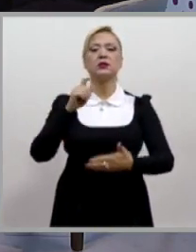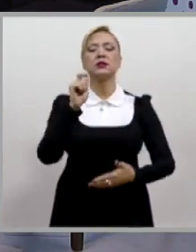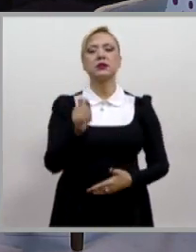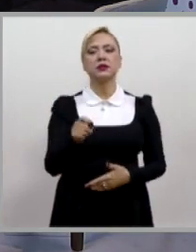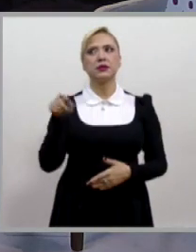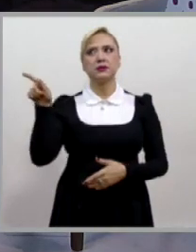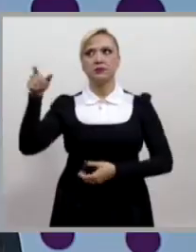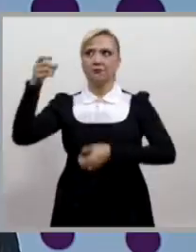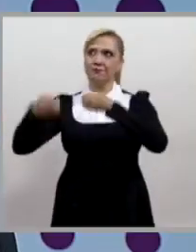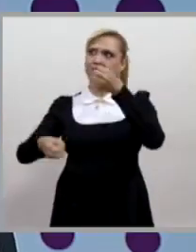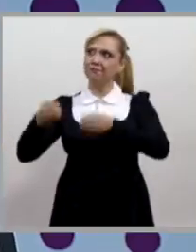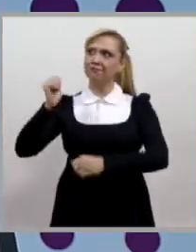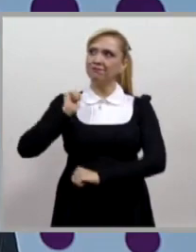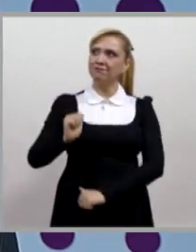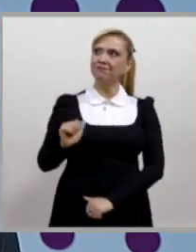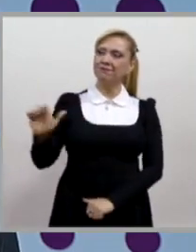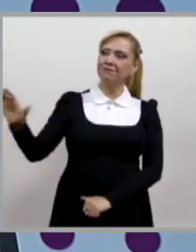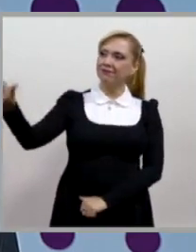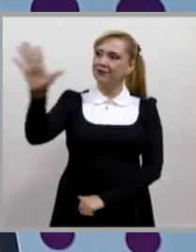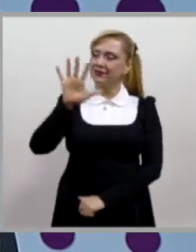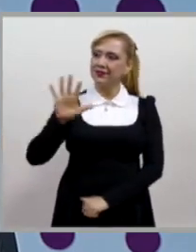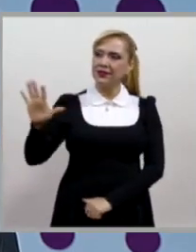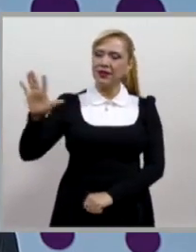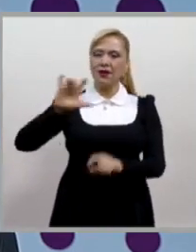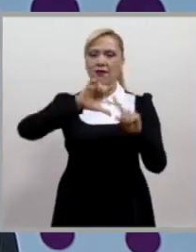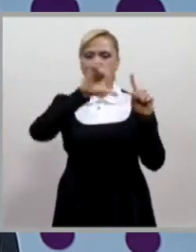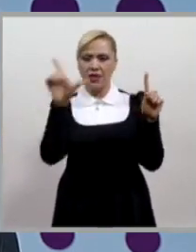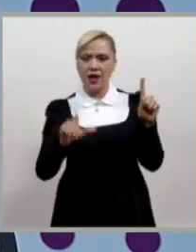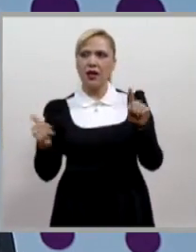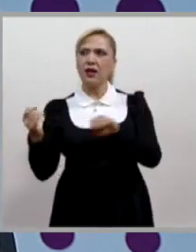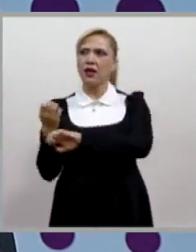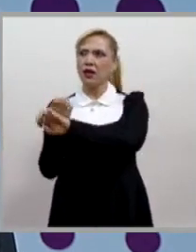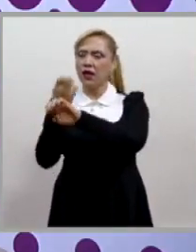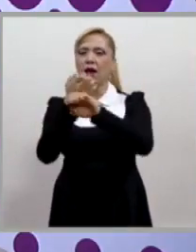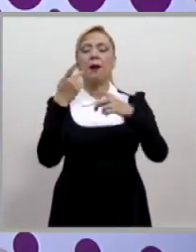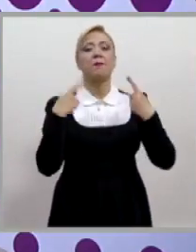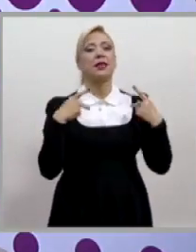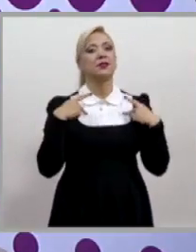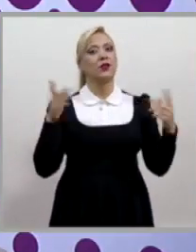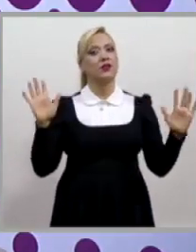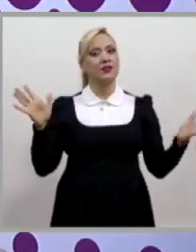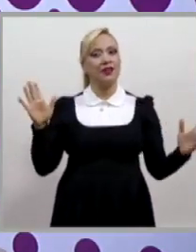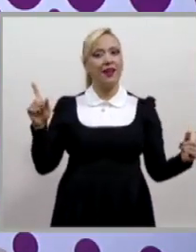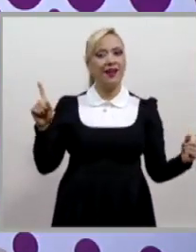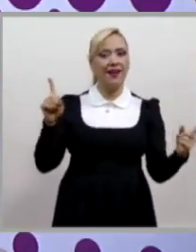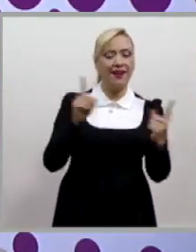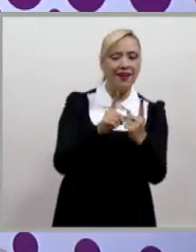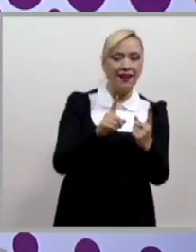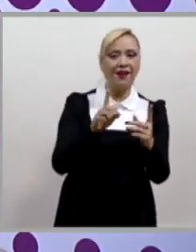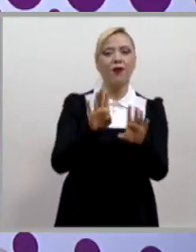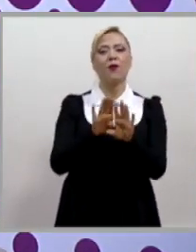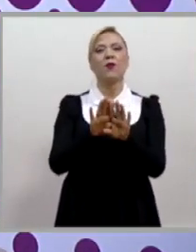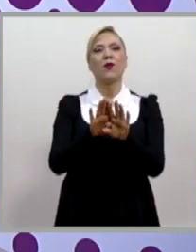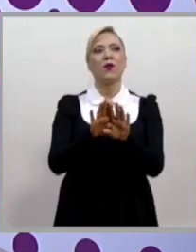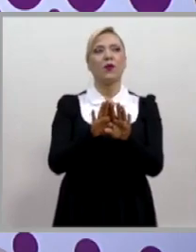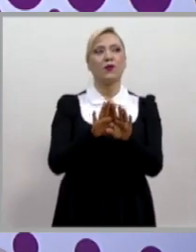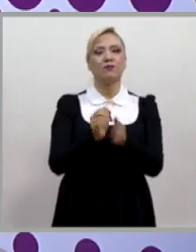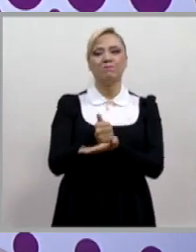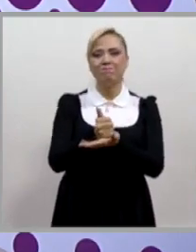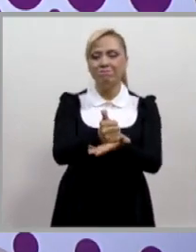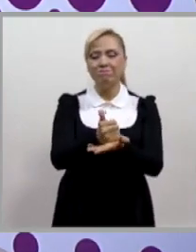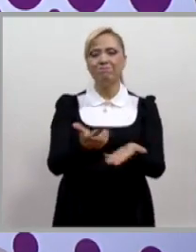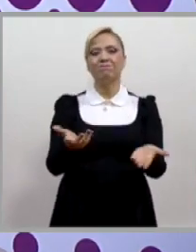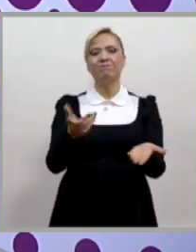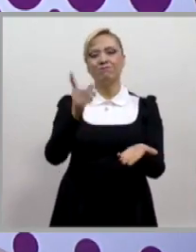entre el Poder Judicial en general, no solo el federal, sino poderes judiciales y la ciudadanía. ¿Cuál es tu opinión? De hecho, veníamos platicando sobre ese tema. Sí, bueno,